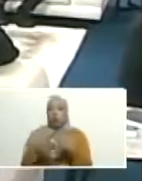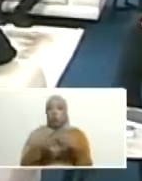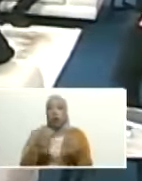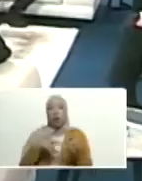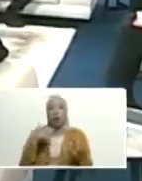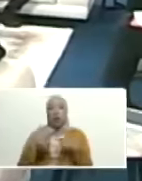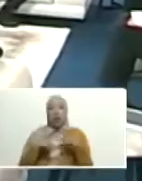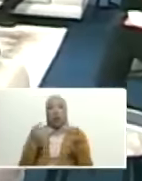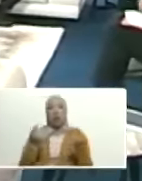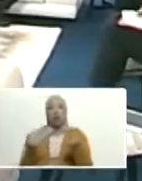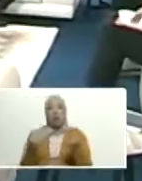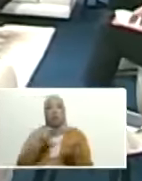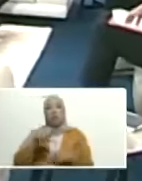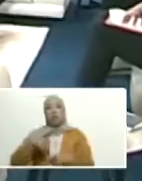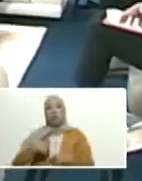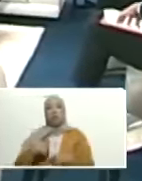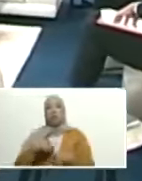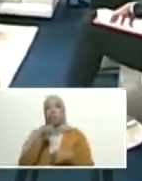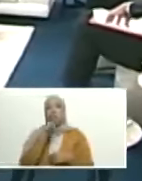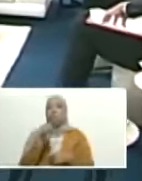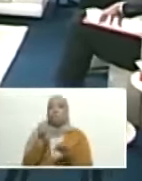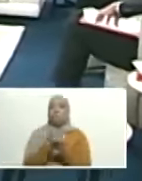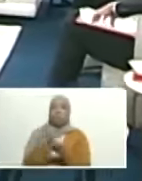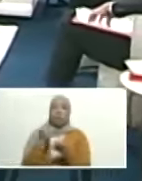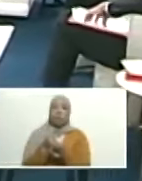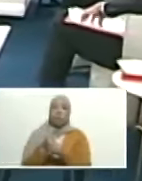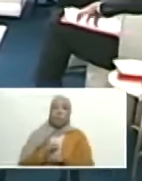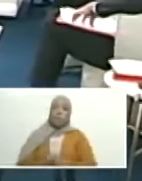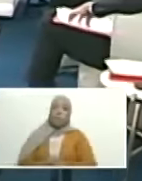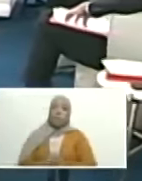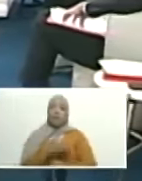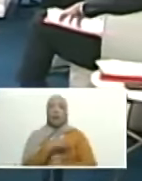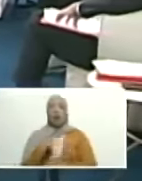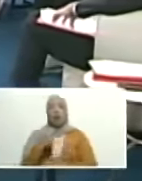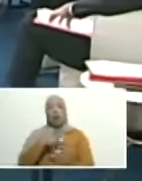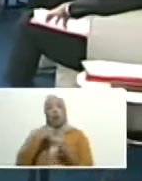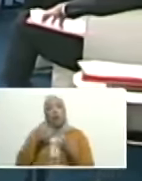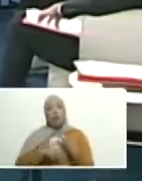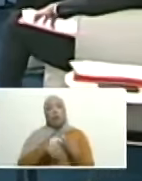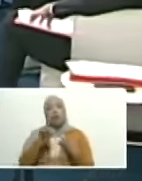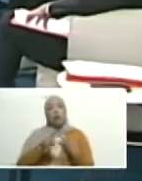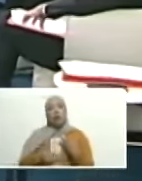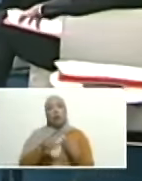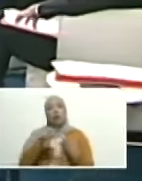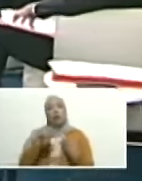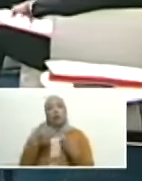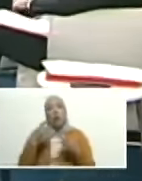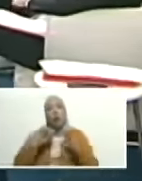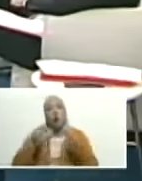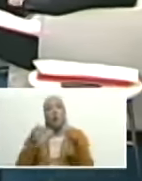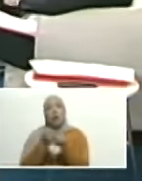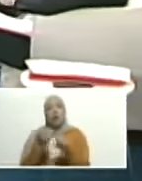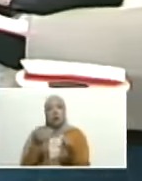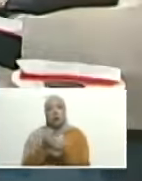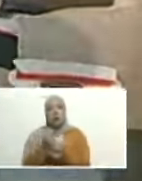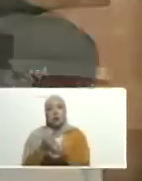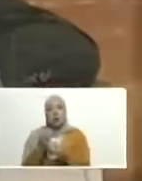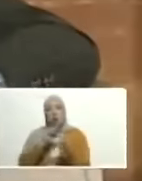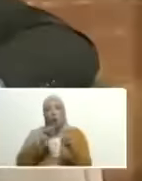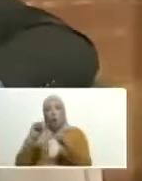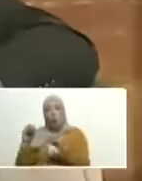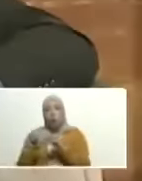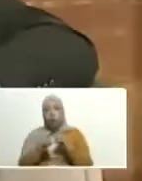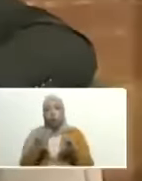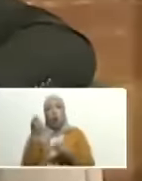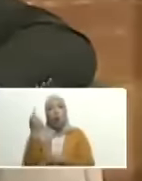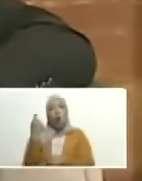actividad económica y nuestra vida normal. Quisiéramos proponerle, presidente, que usted tome la iniciativa de convocar a estos